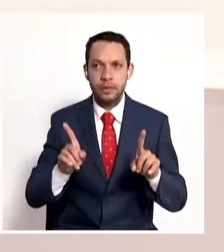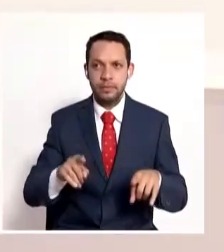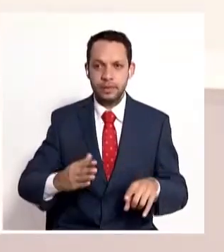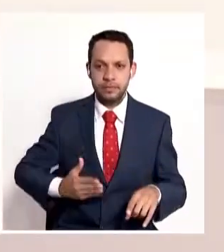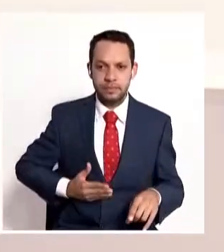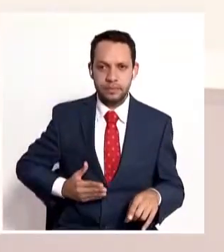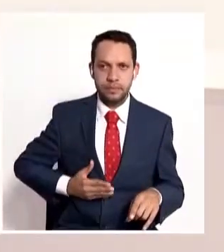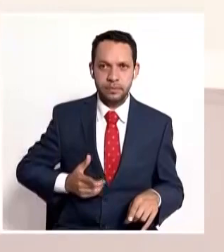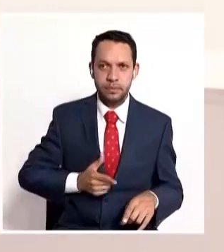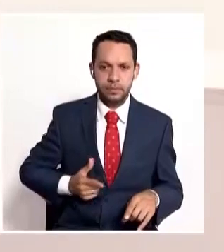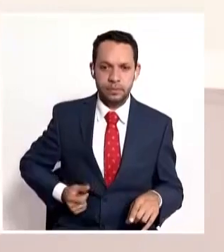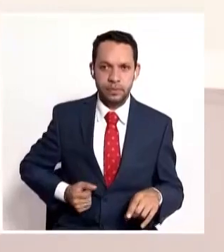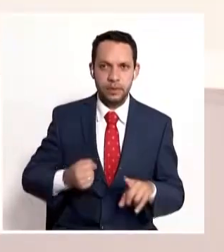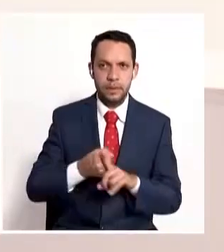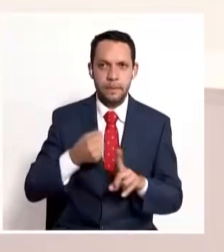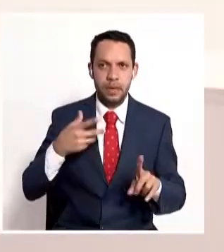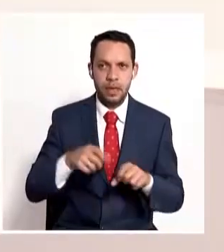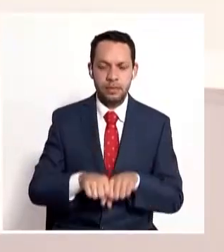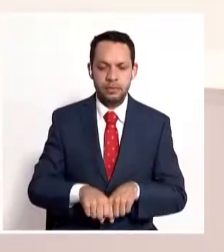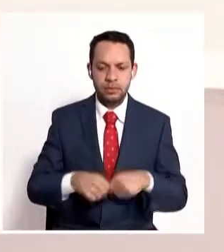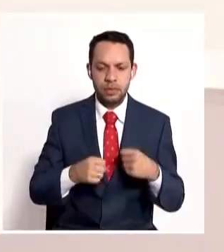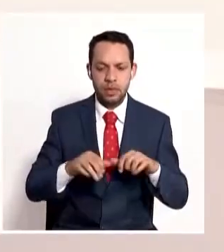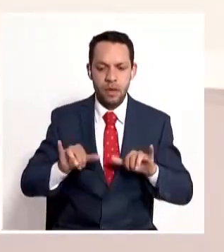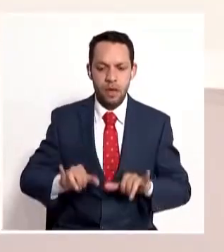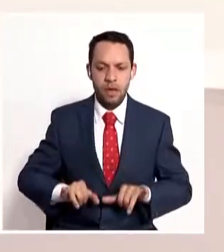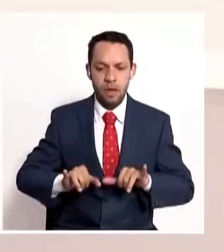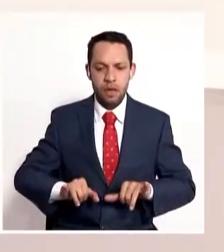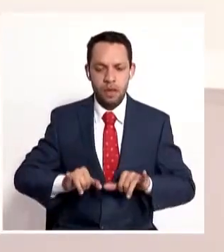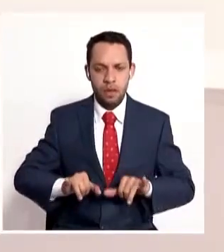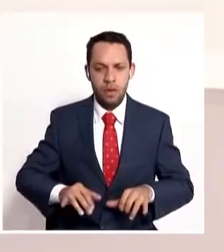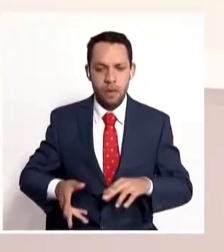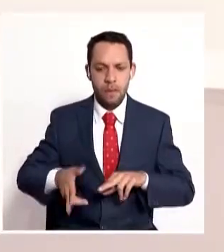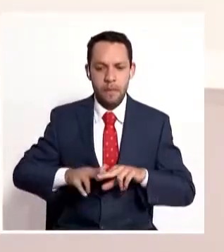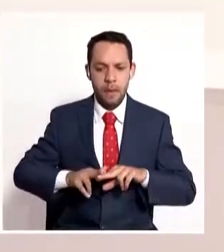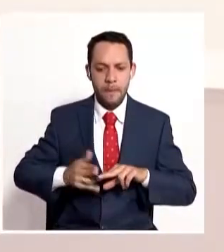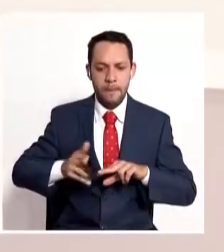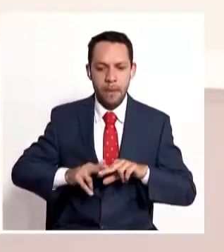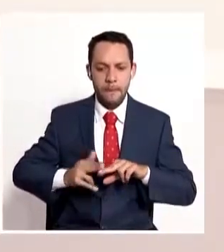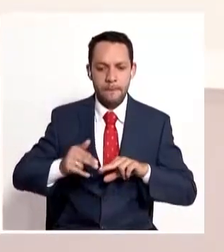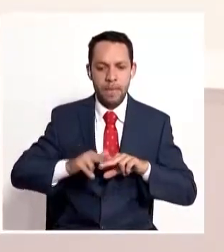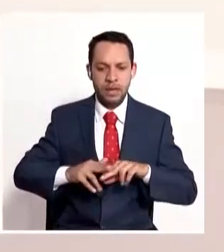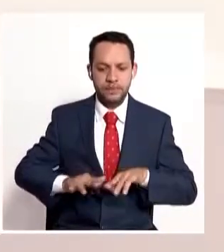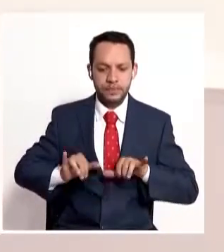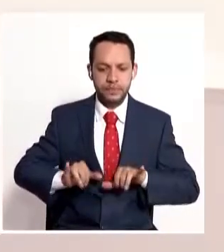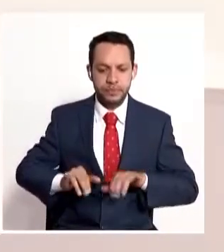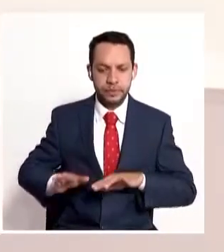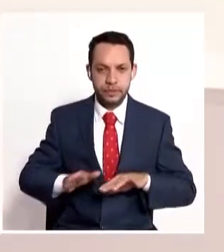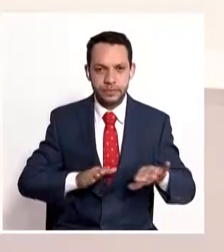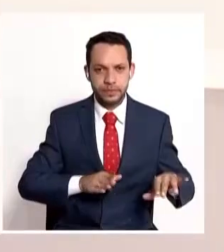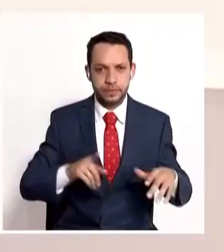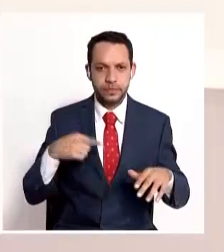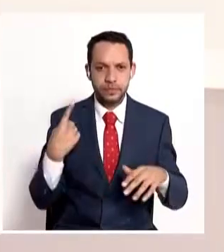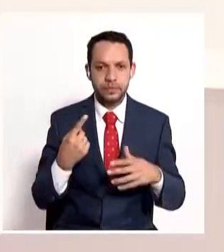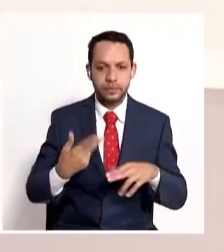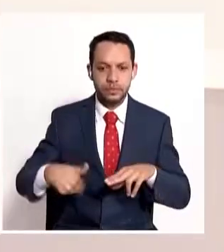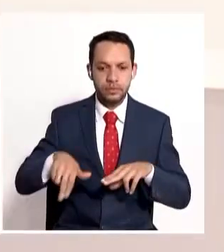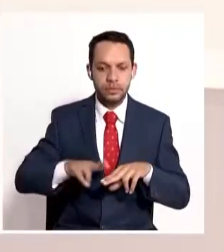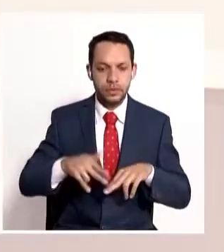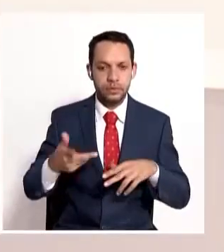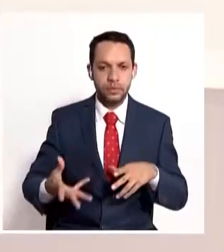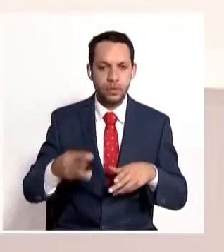del riñón no se eliminan y ellos se almacenan generalmente se almacenan en la articulación